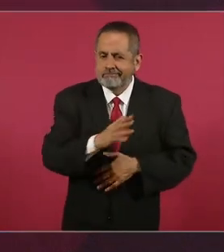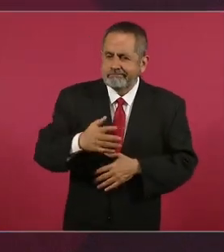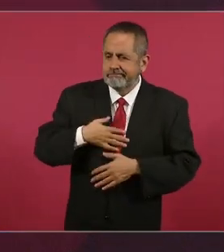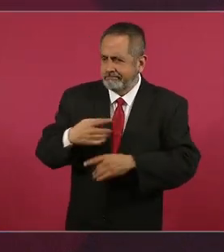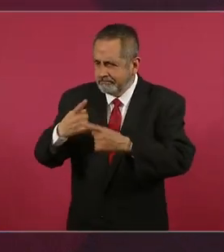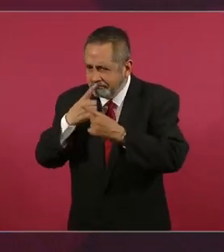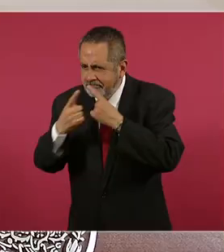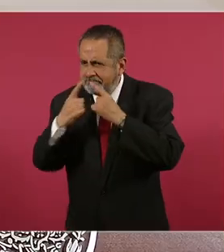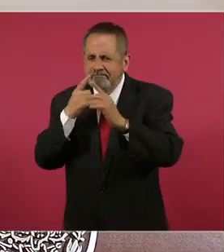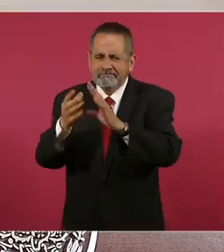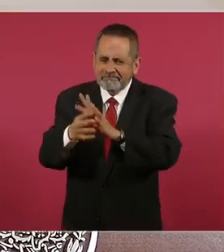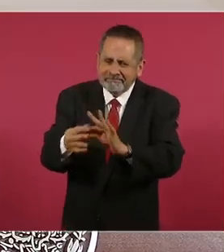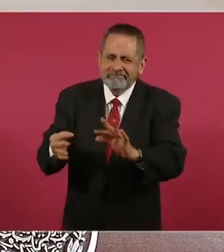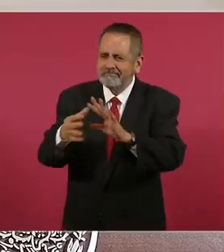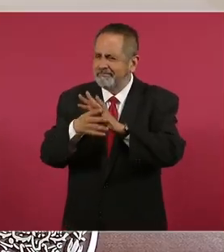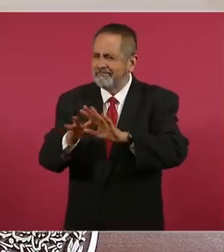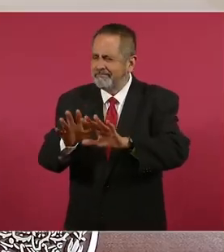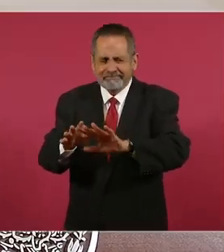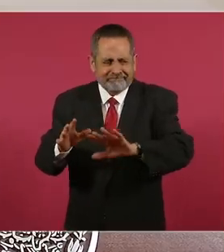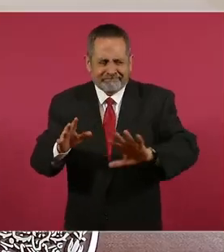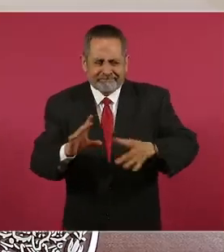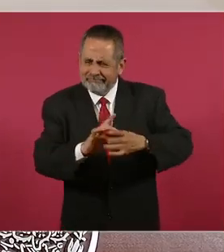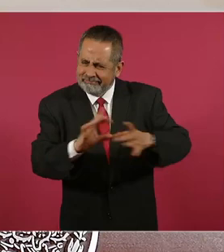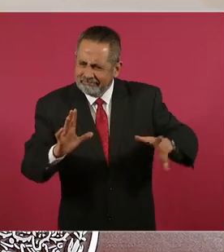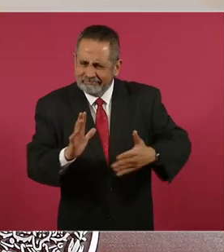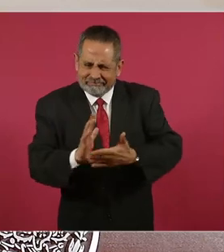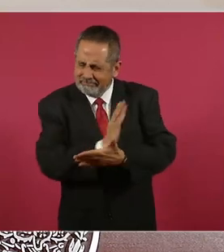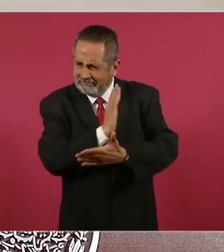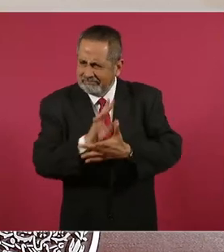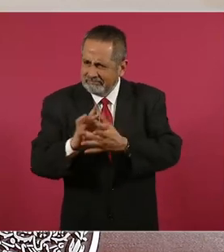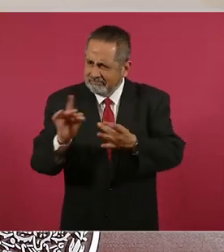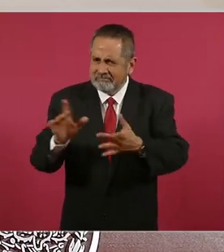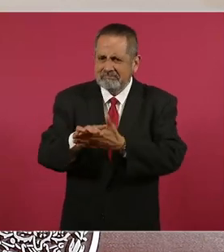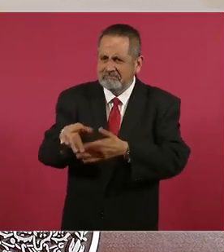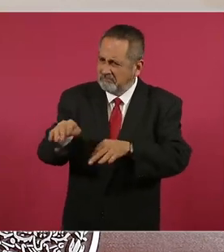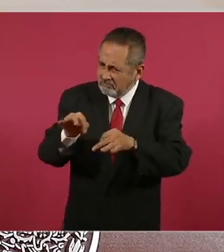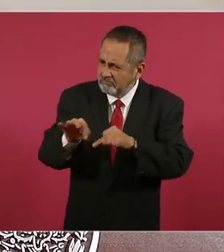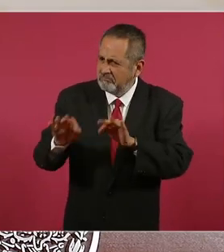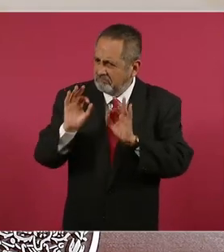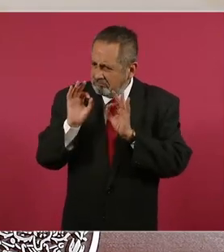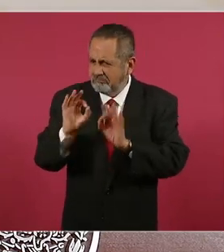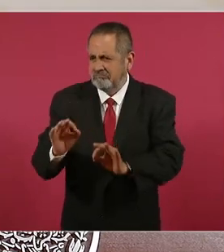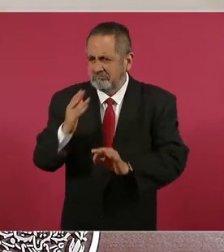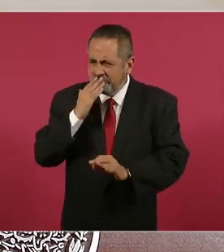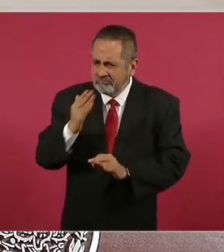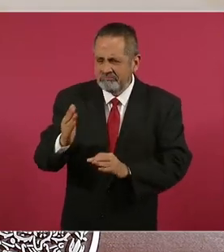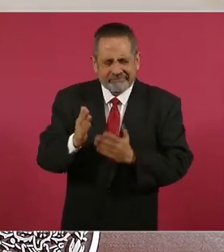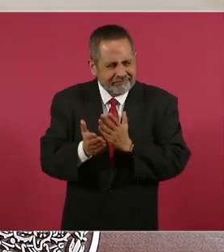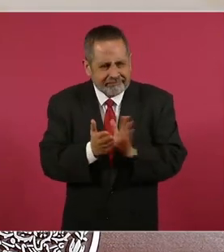allá para que la gente no tenga